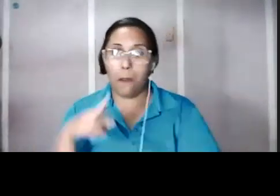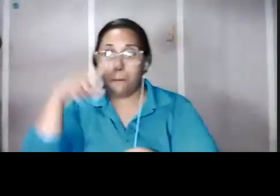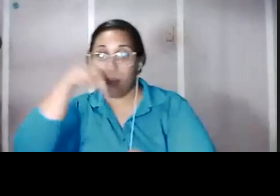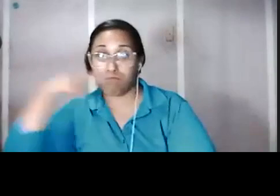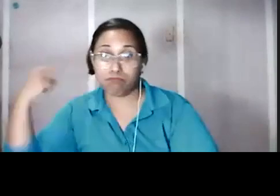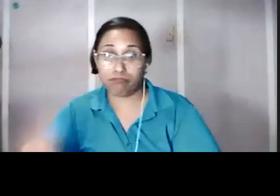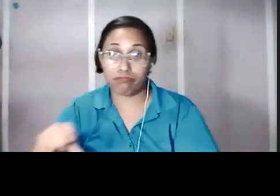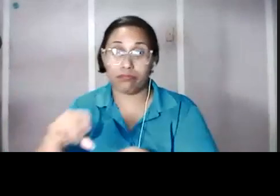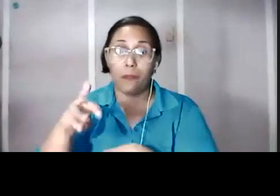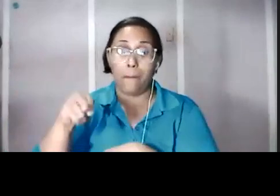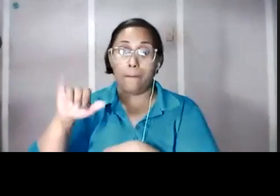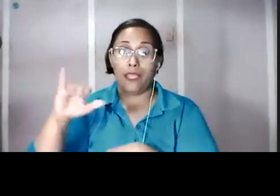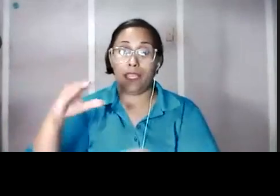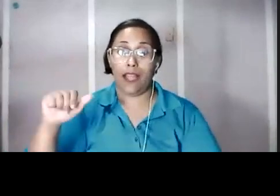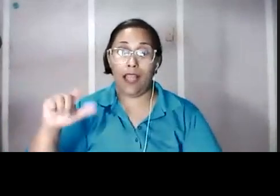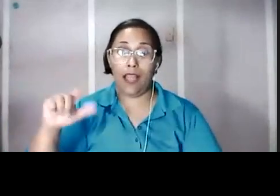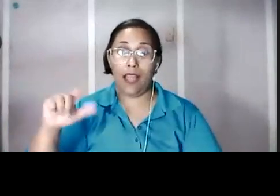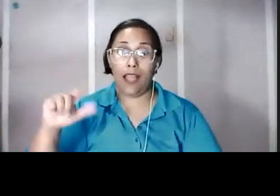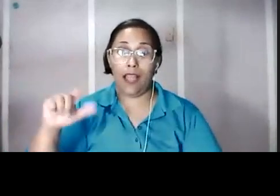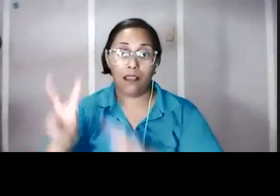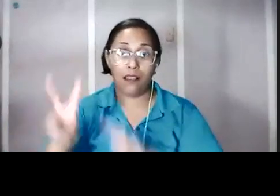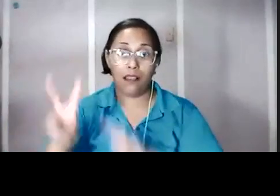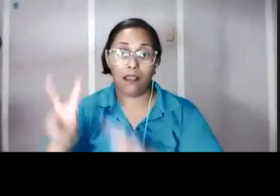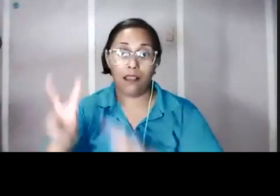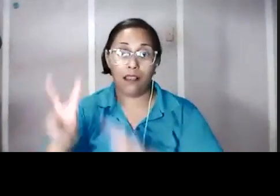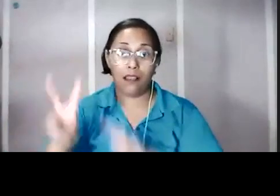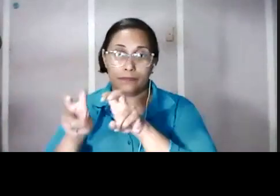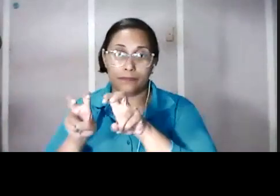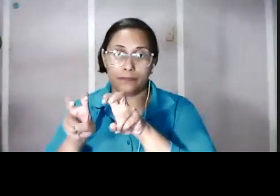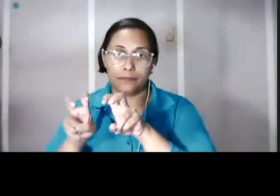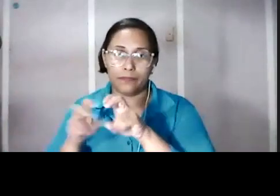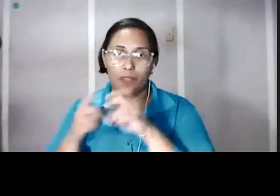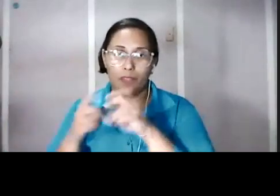Bakhtin, el carnaval lograba sus efectos